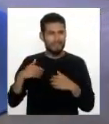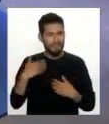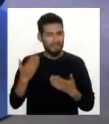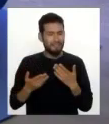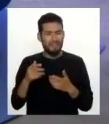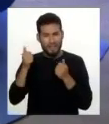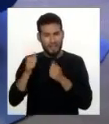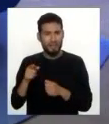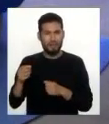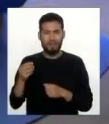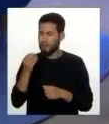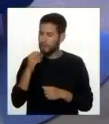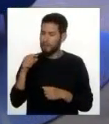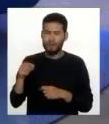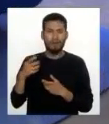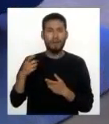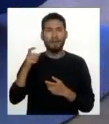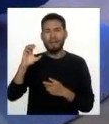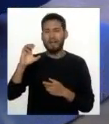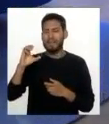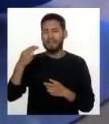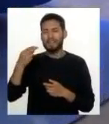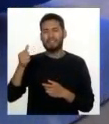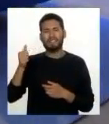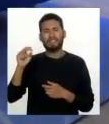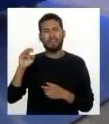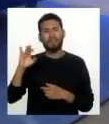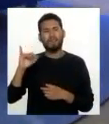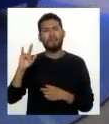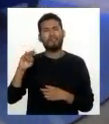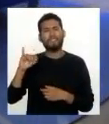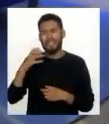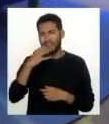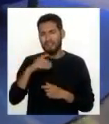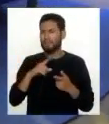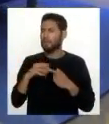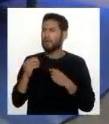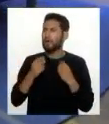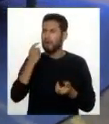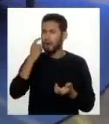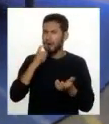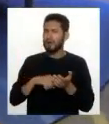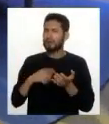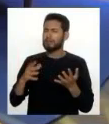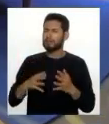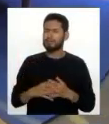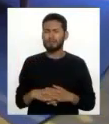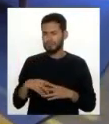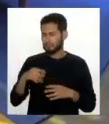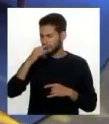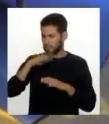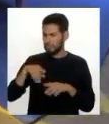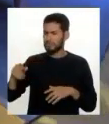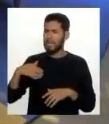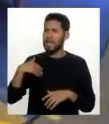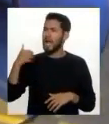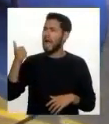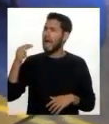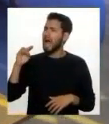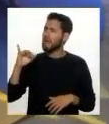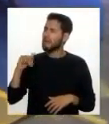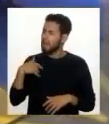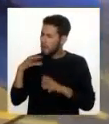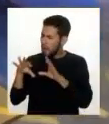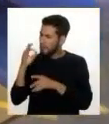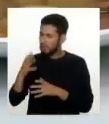anemia, tú tienes que comer tu plato de chanfainita caliente, uh-huh. Pero... ¿cómo reconocemos si es que nuestros hijos están con anemia? Por